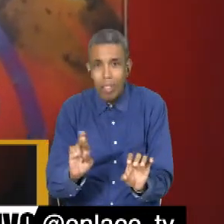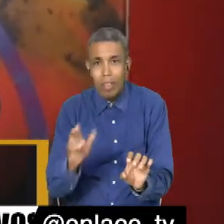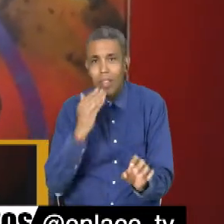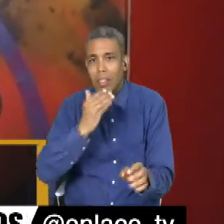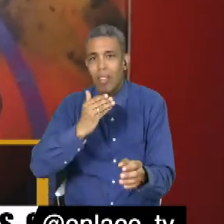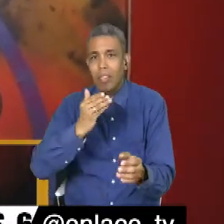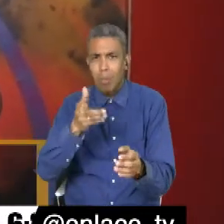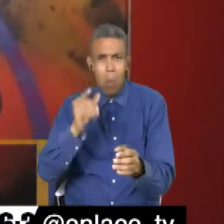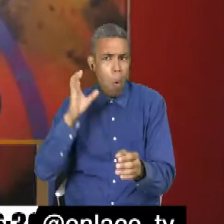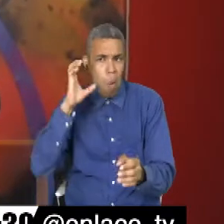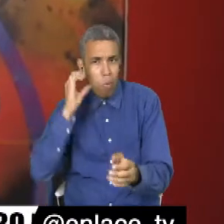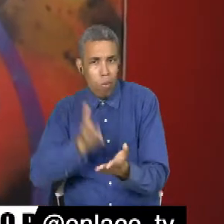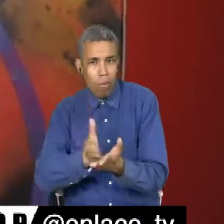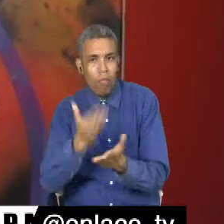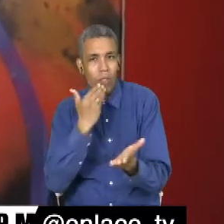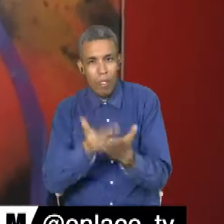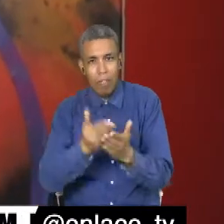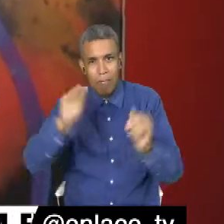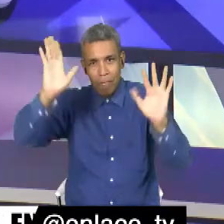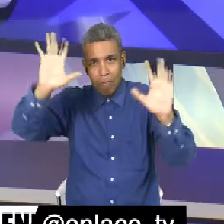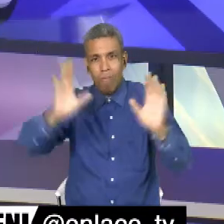allí en Enlace Noticias.